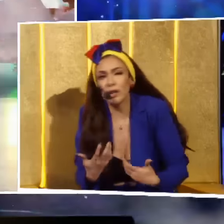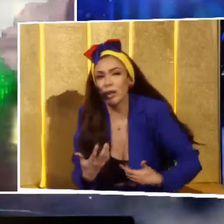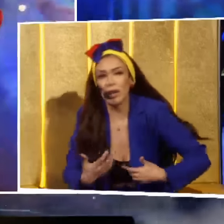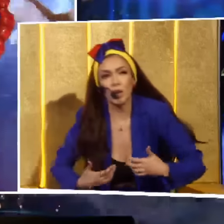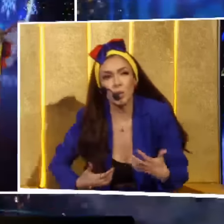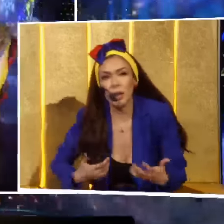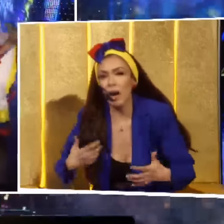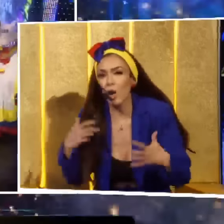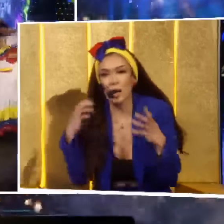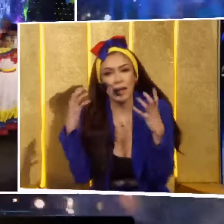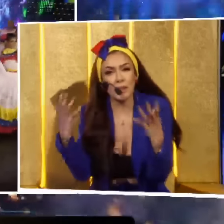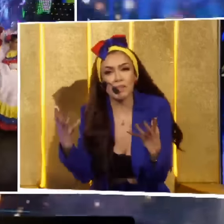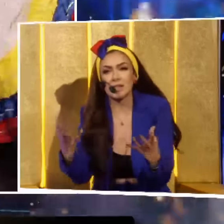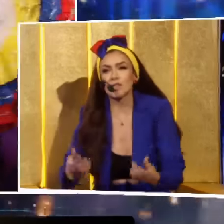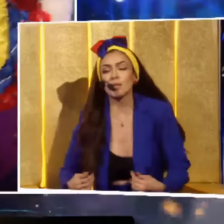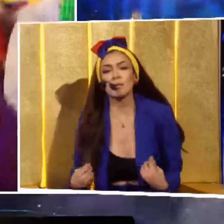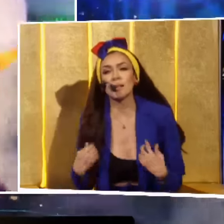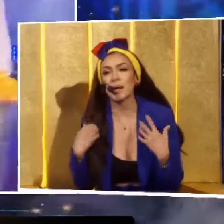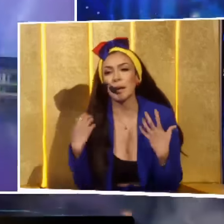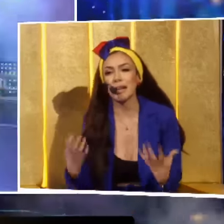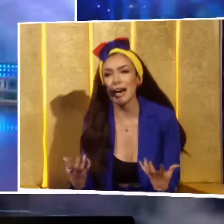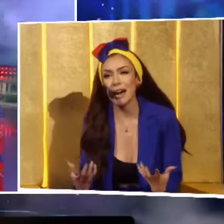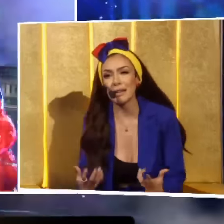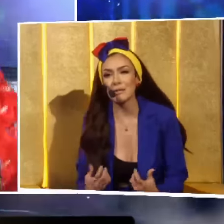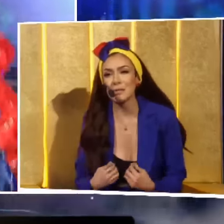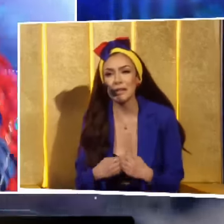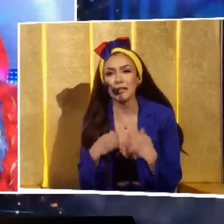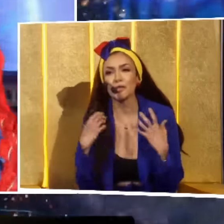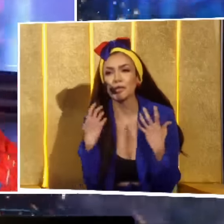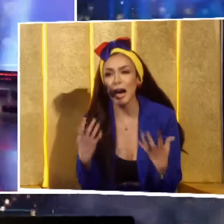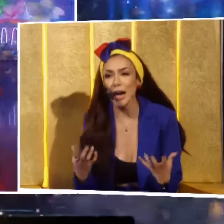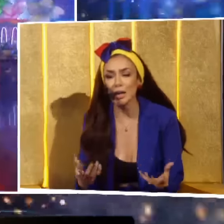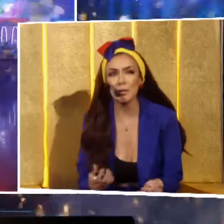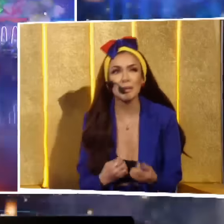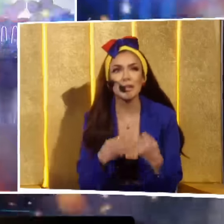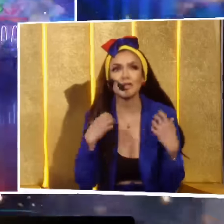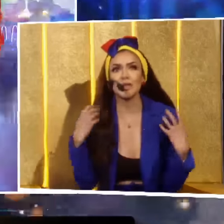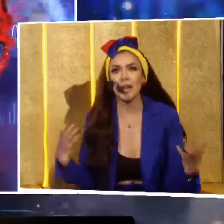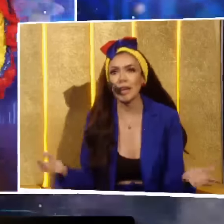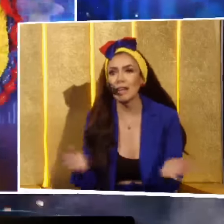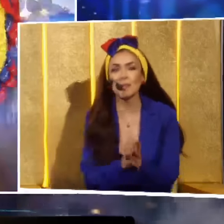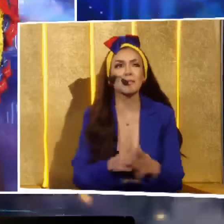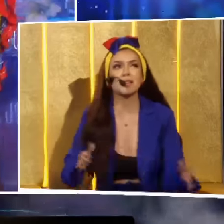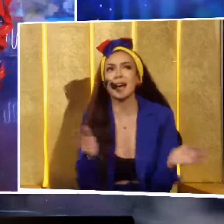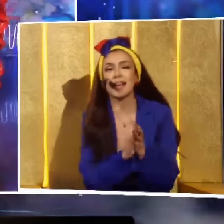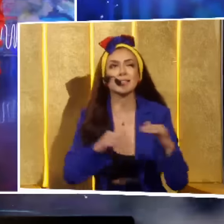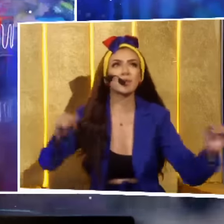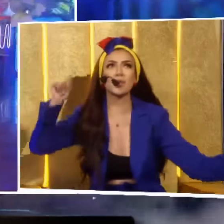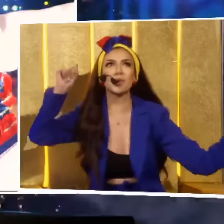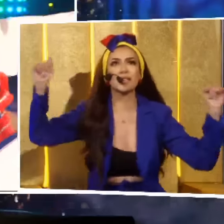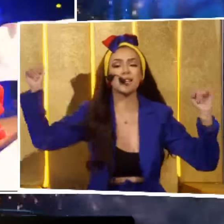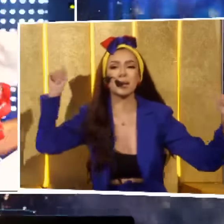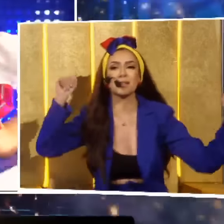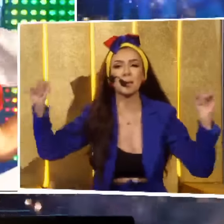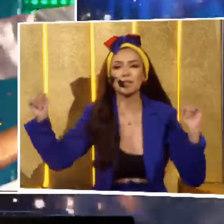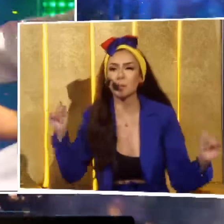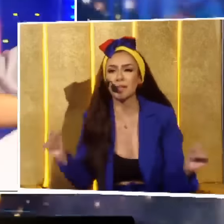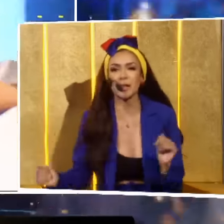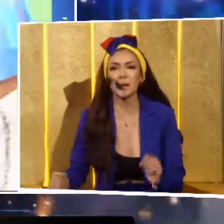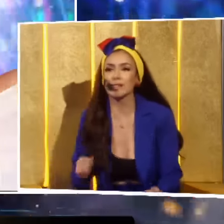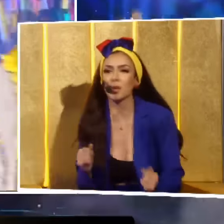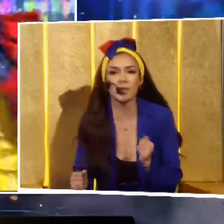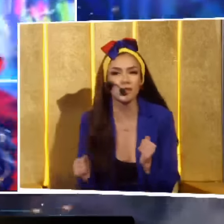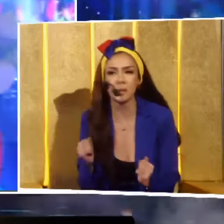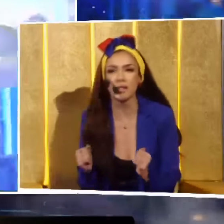Estoy buscando que la cumbia o que la presentación me invite a bailar, que me invite a disfrutarlo, que me invite a sonreír, que me invite a decir, qué chévere, se ve